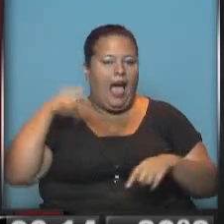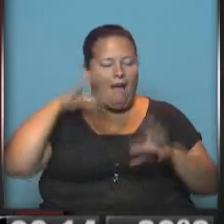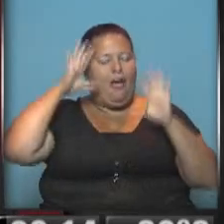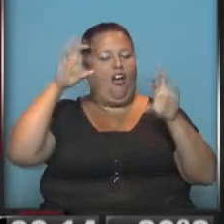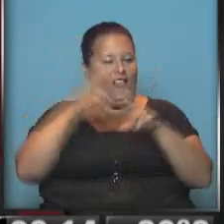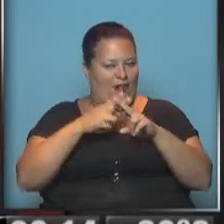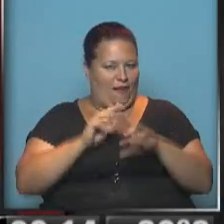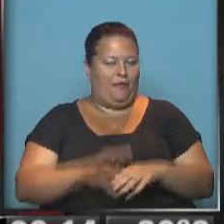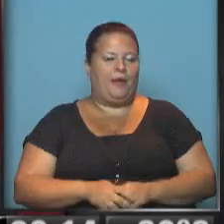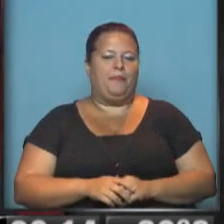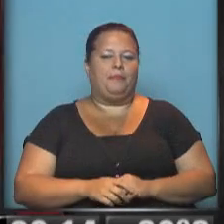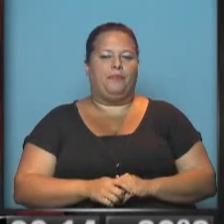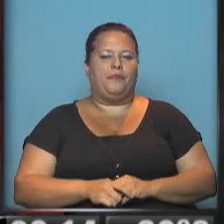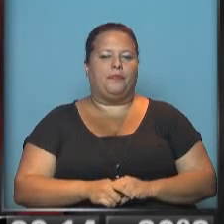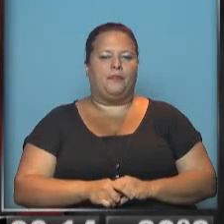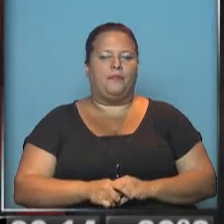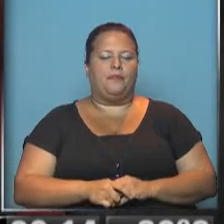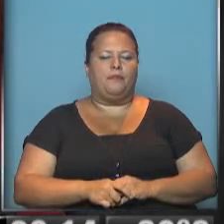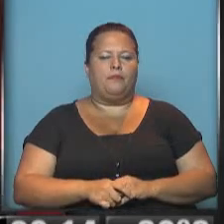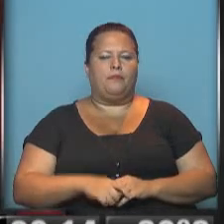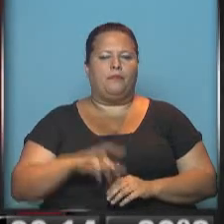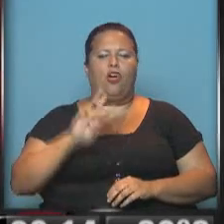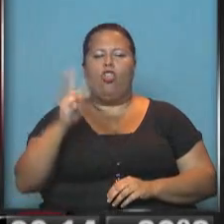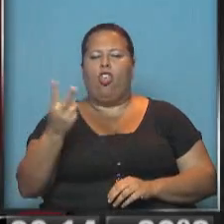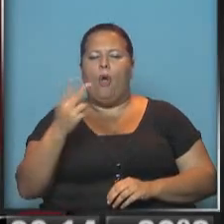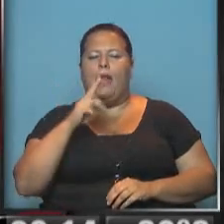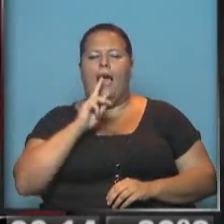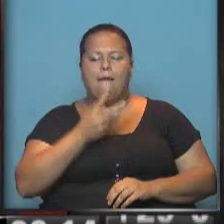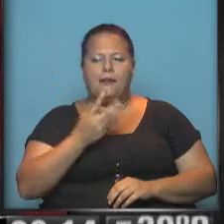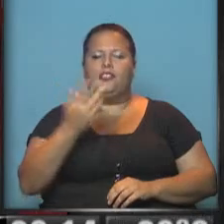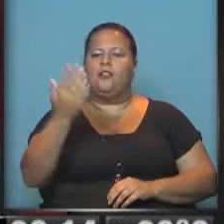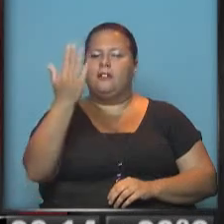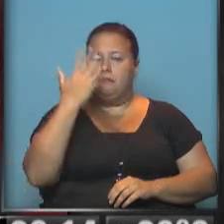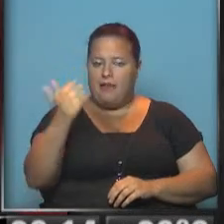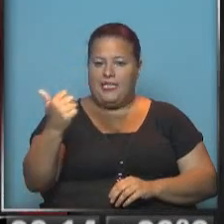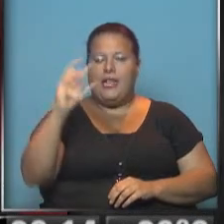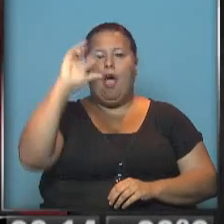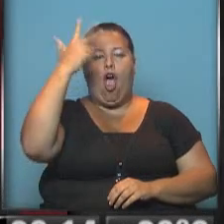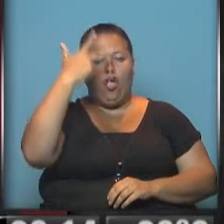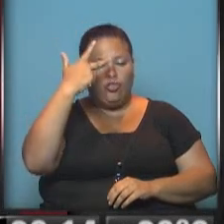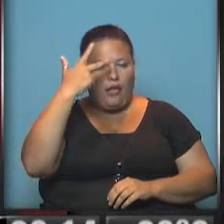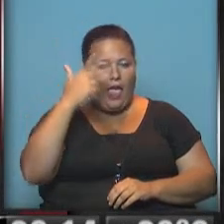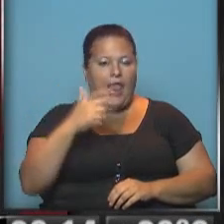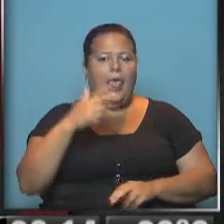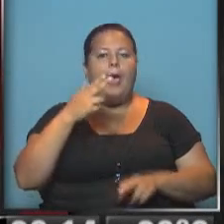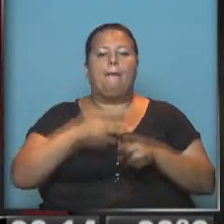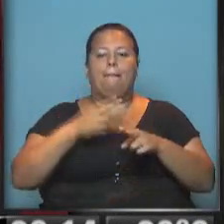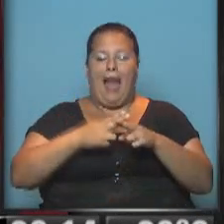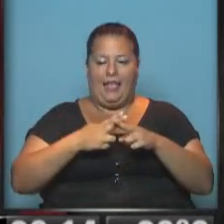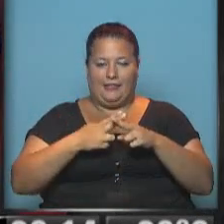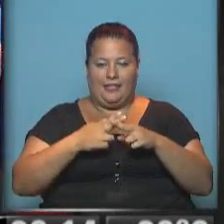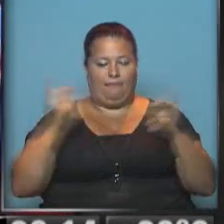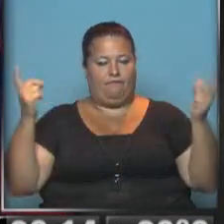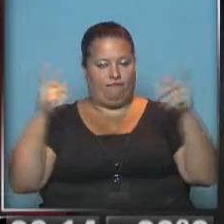el nombre, tiene un doble apellido, me citó en el Hotel Plaza, sí,